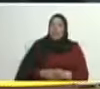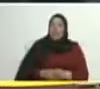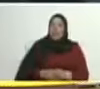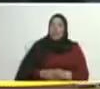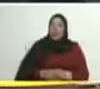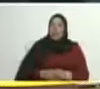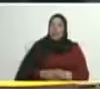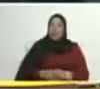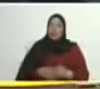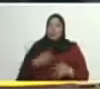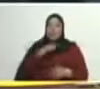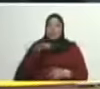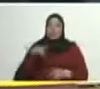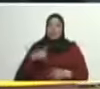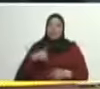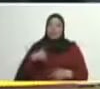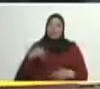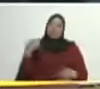general,